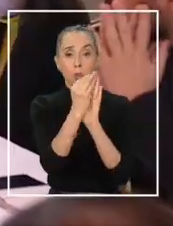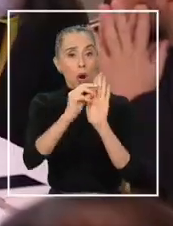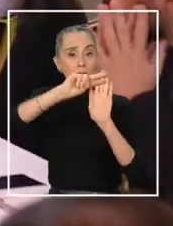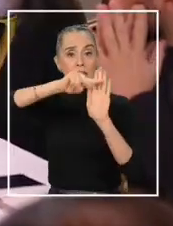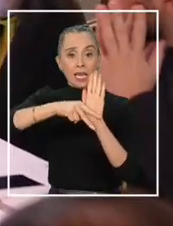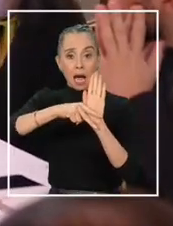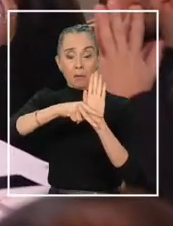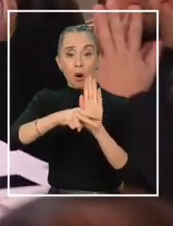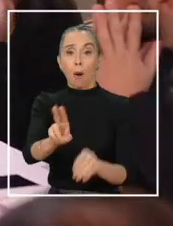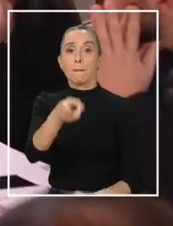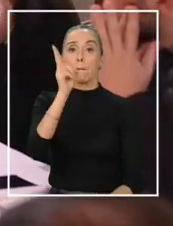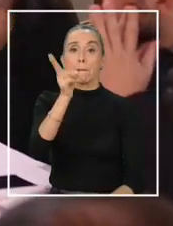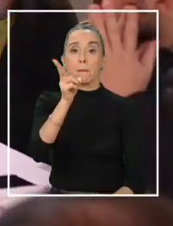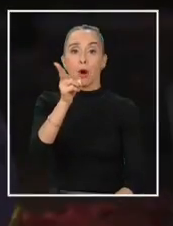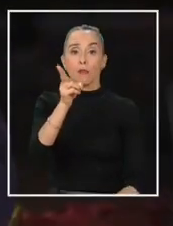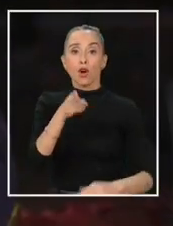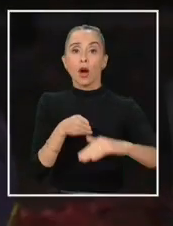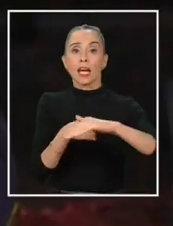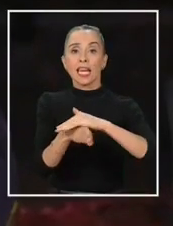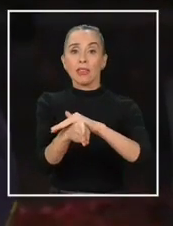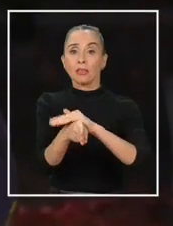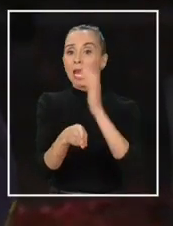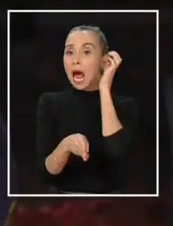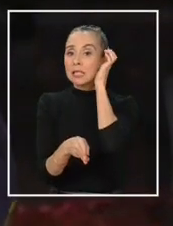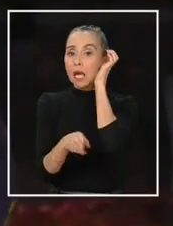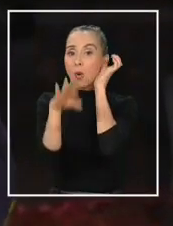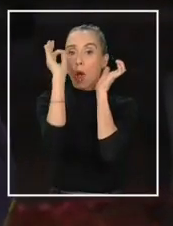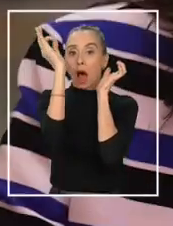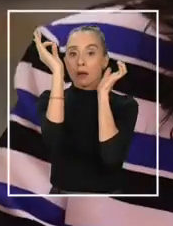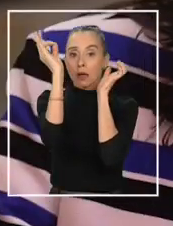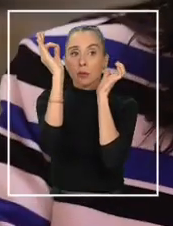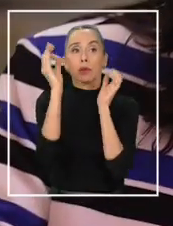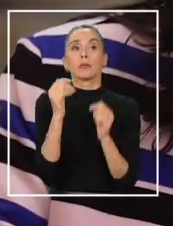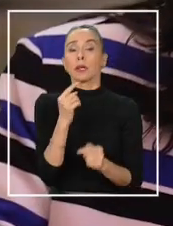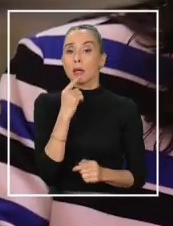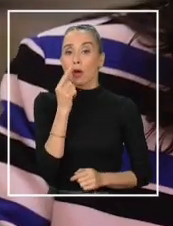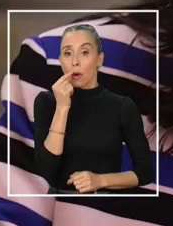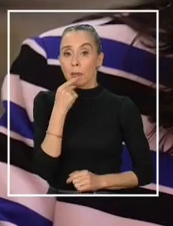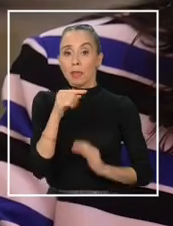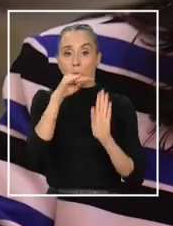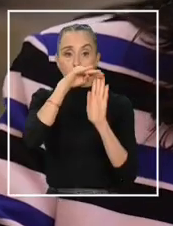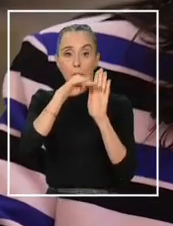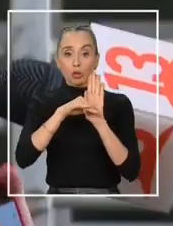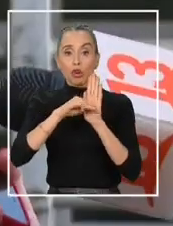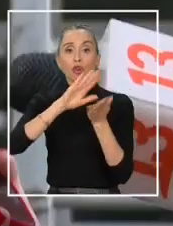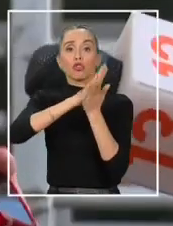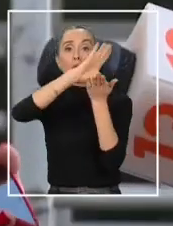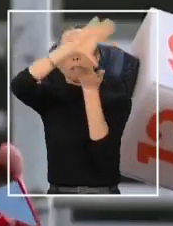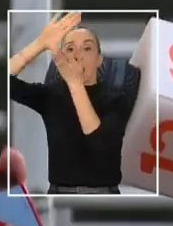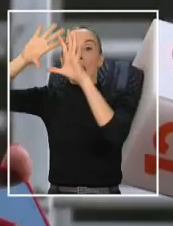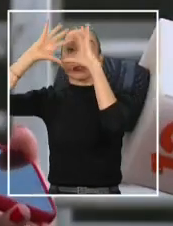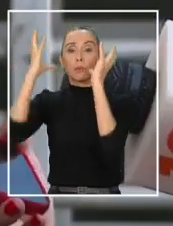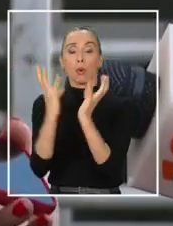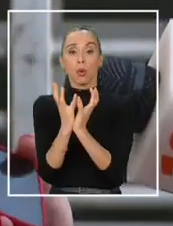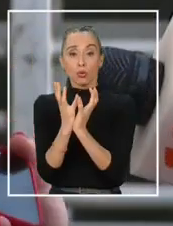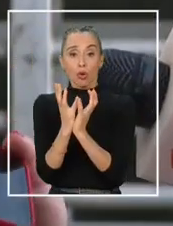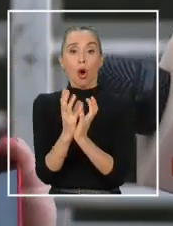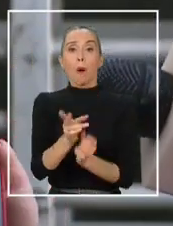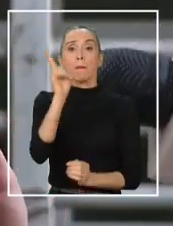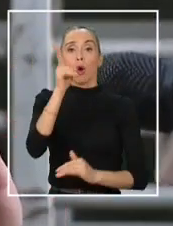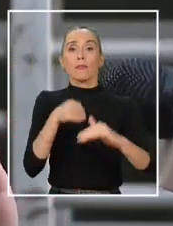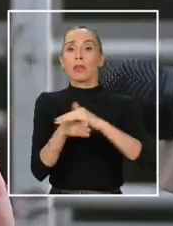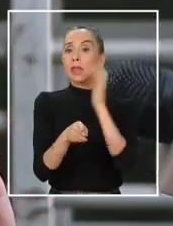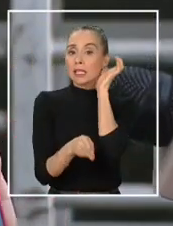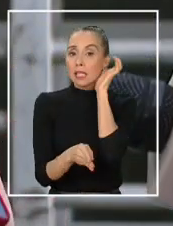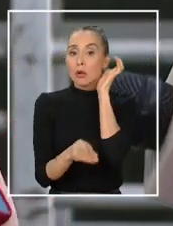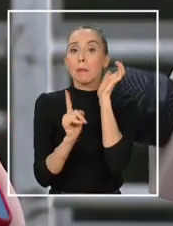ejemplo, en la prohibición de ingreso de celulares. Forma parte de protocolos que se aplican en todo el mundo para evitar que se produzcan este tipo